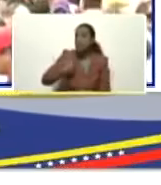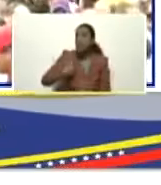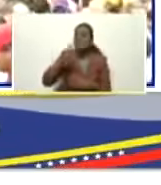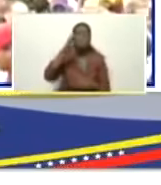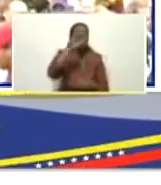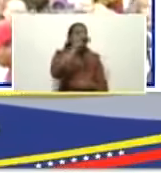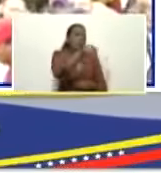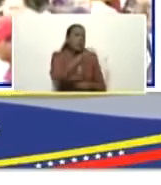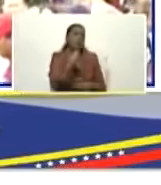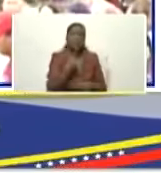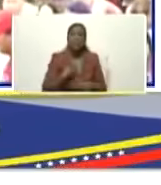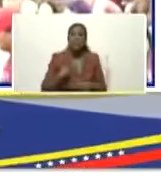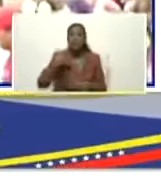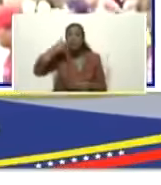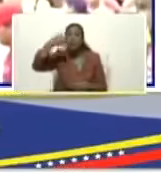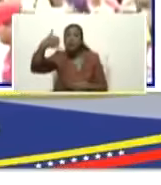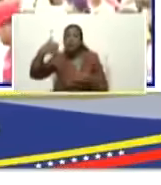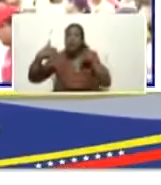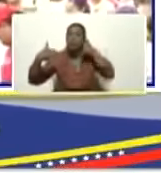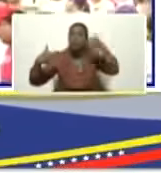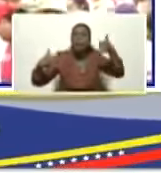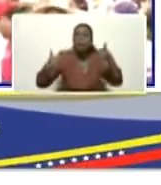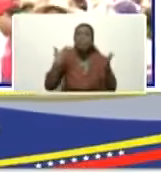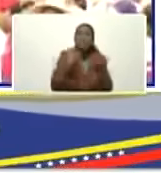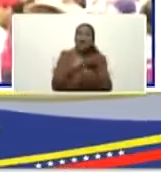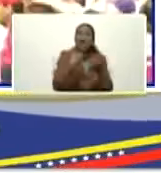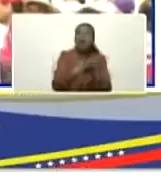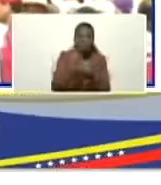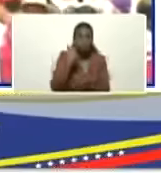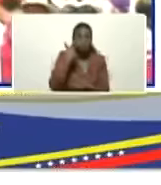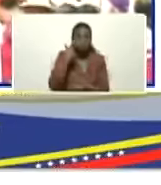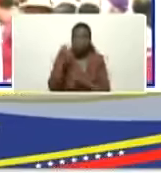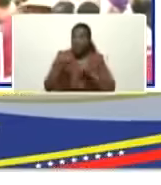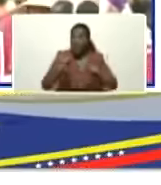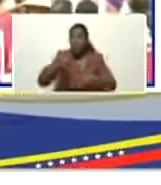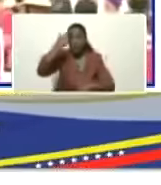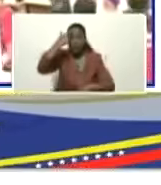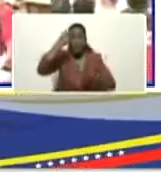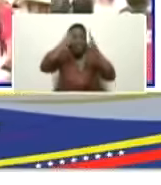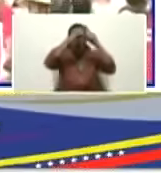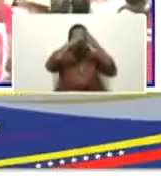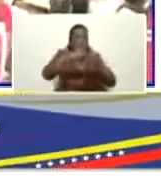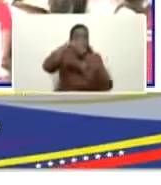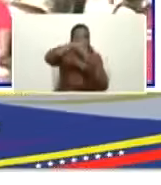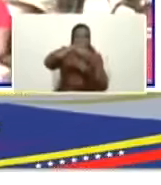Pedro me dijo, y llamo, porque tenemos que actuar con la maquinaria